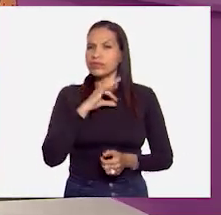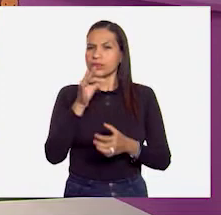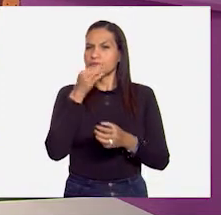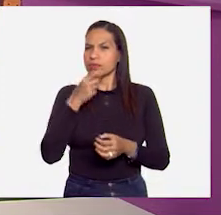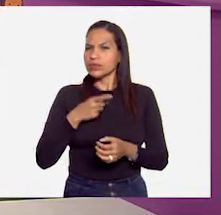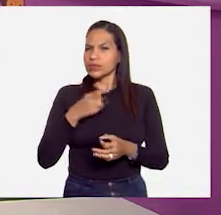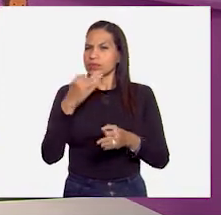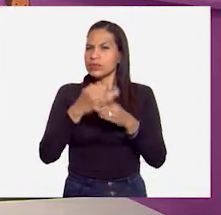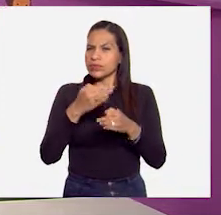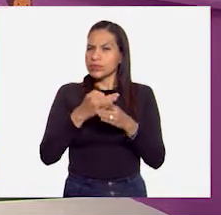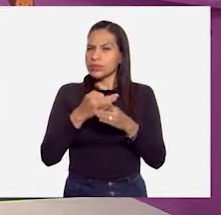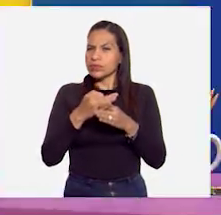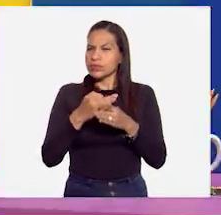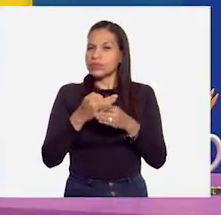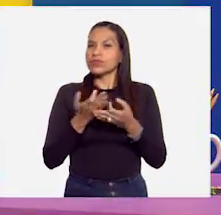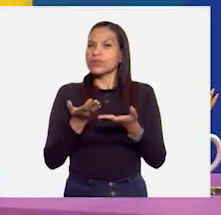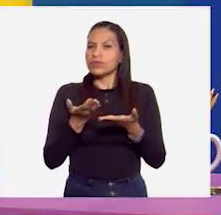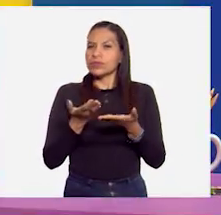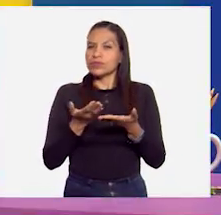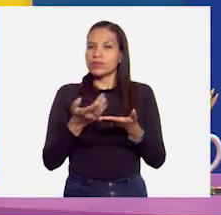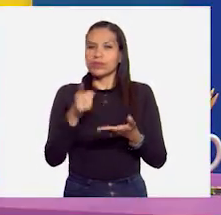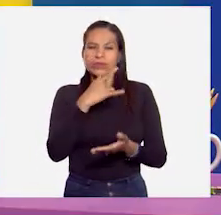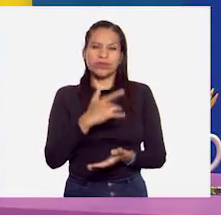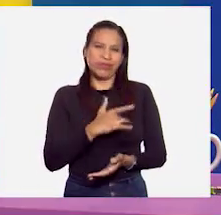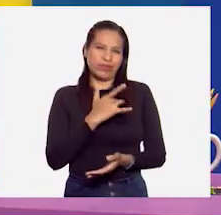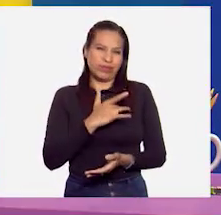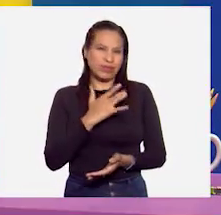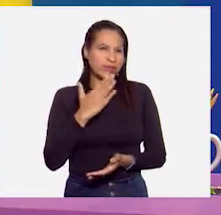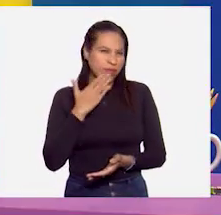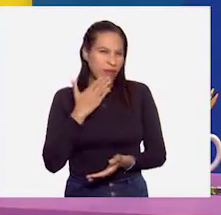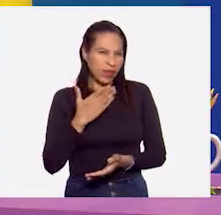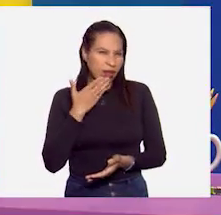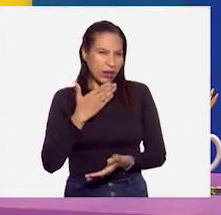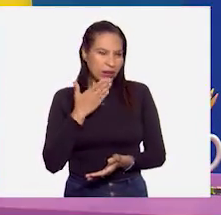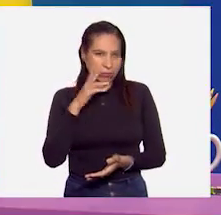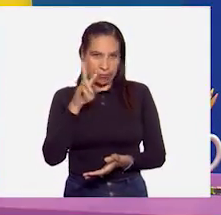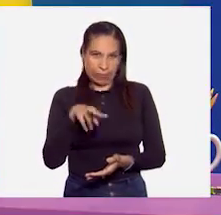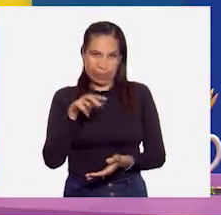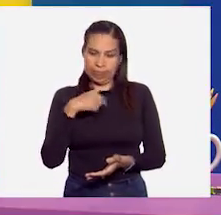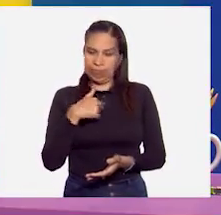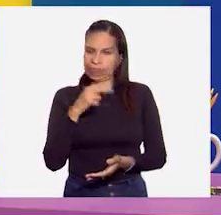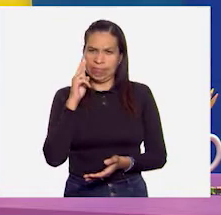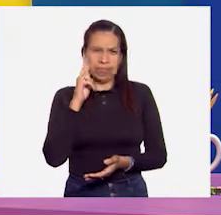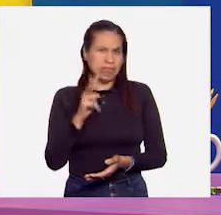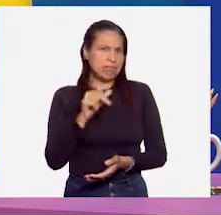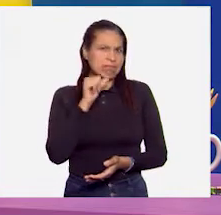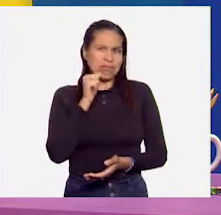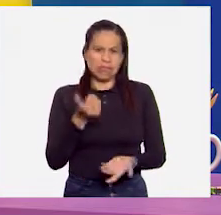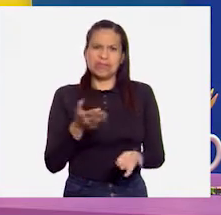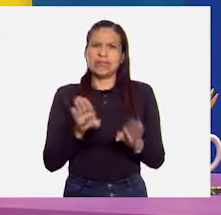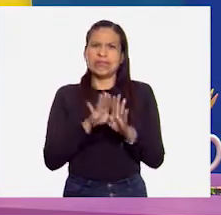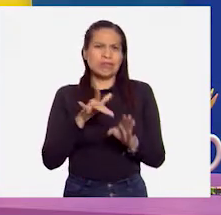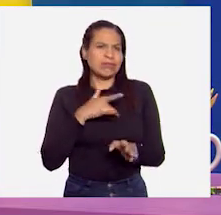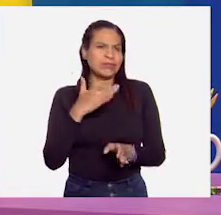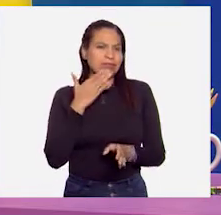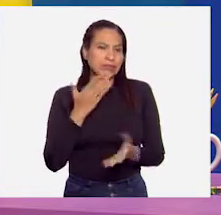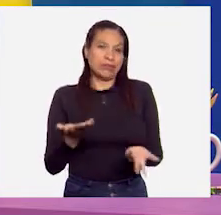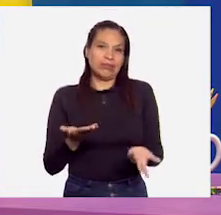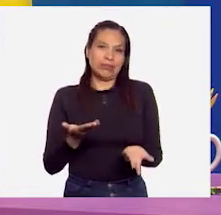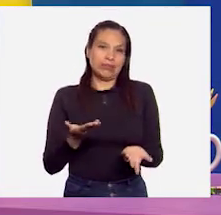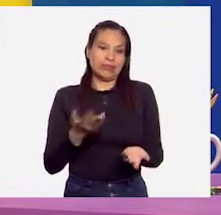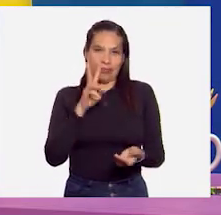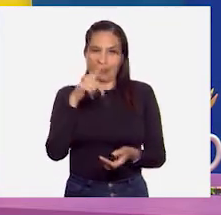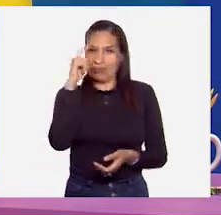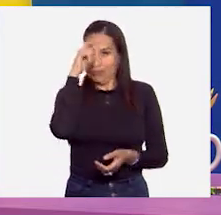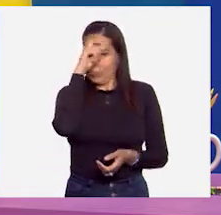mencionó que nos sentiremos bien y la verdad, yo no le veo por ningún lado cómo sentirse bien si